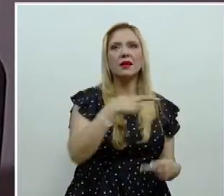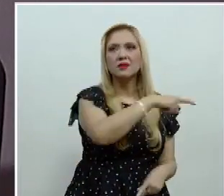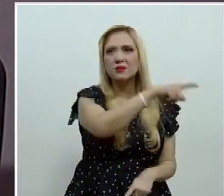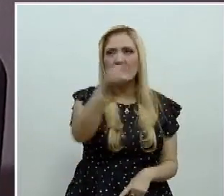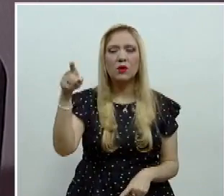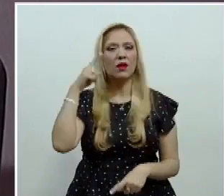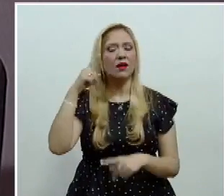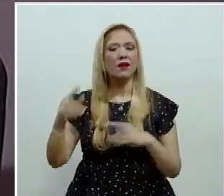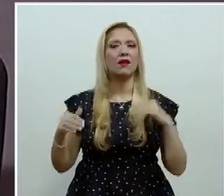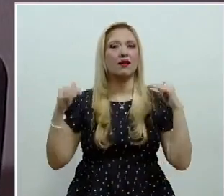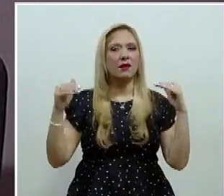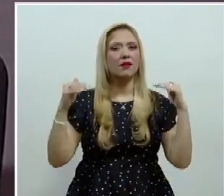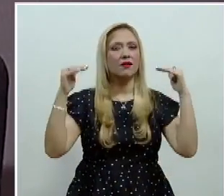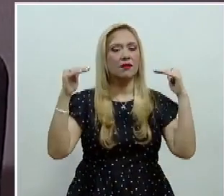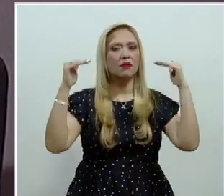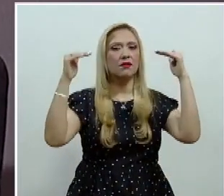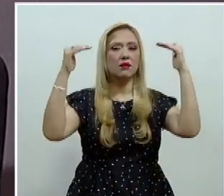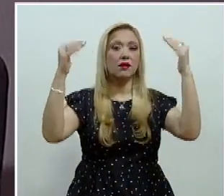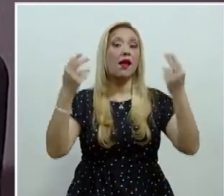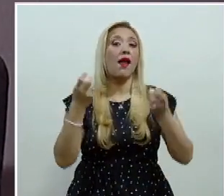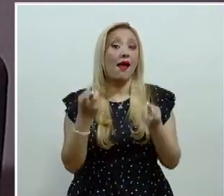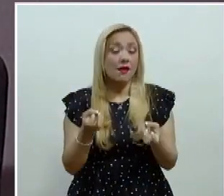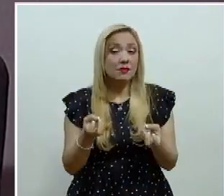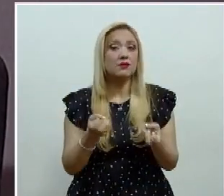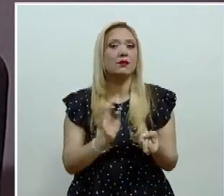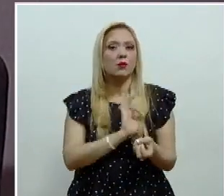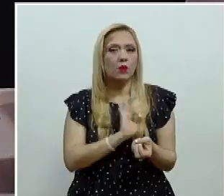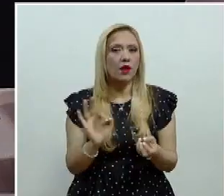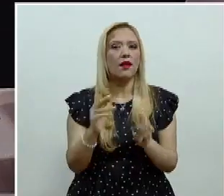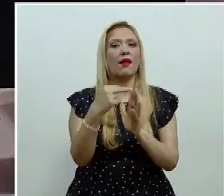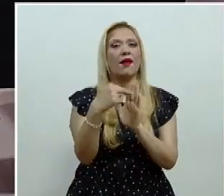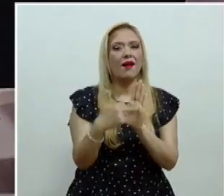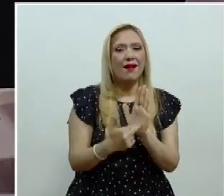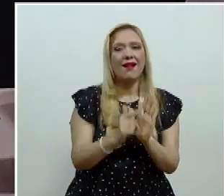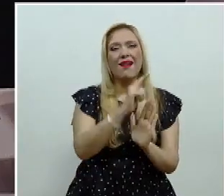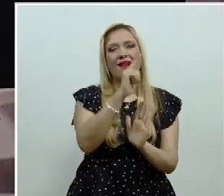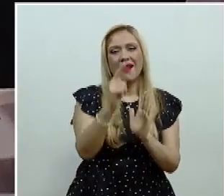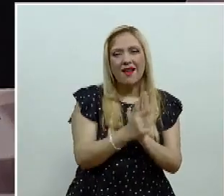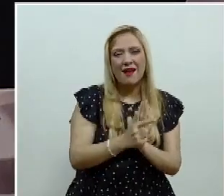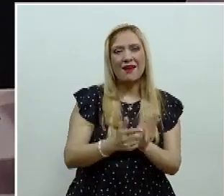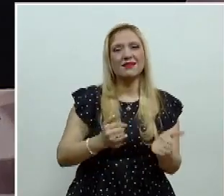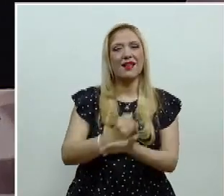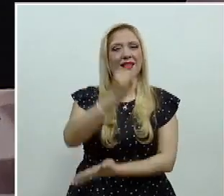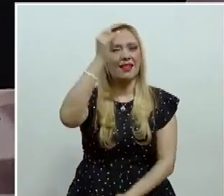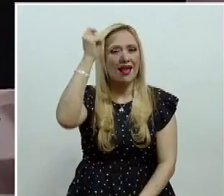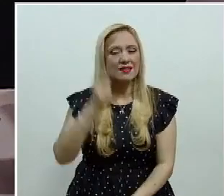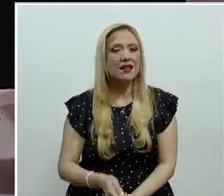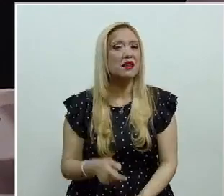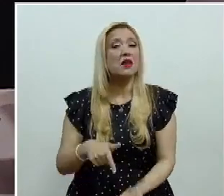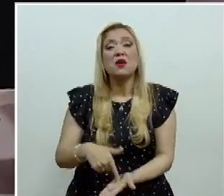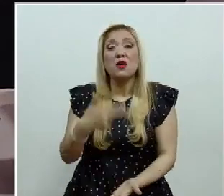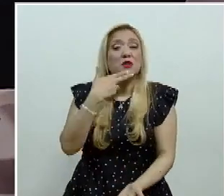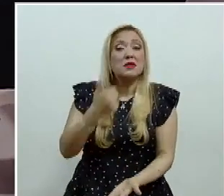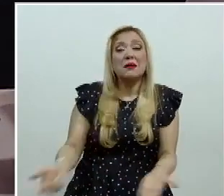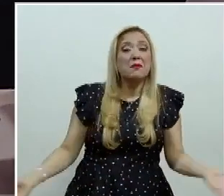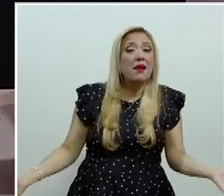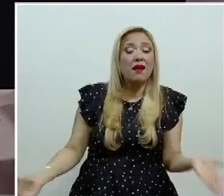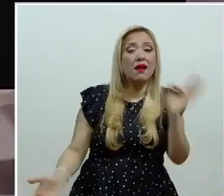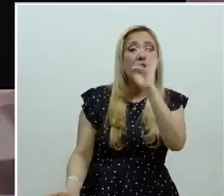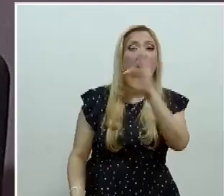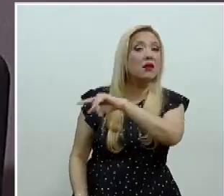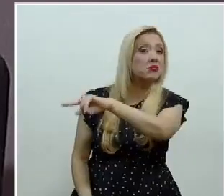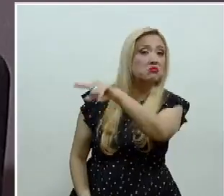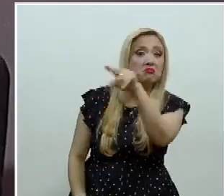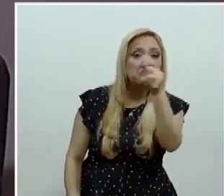creciendo, porque solo así realmente todos estos protocolos, todas las leyes, las sentencias que se dicten, de nada van a servir si realmente